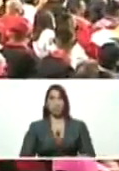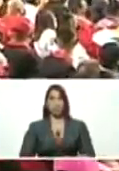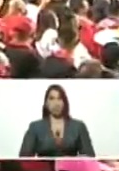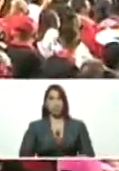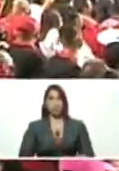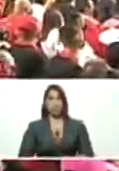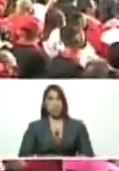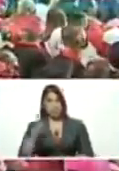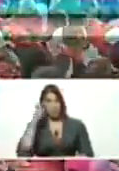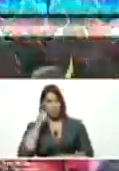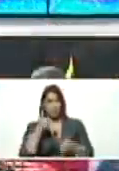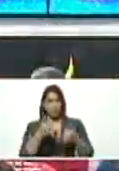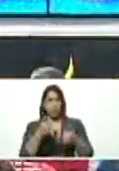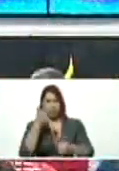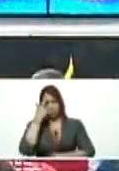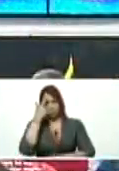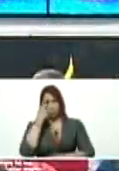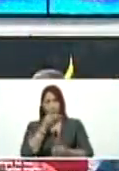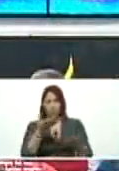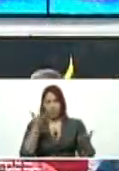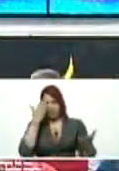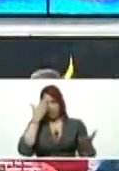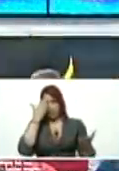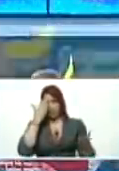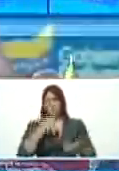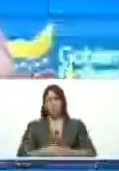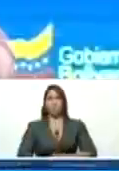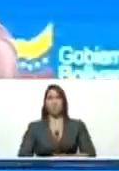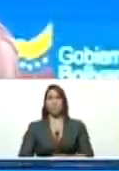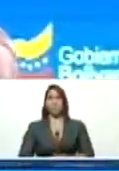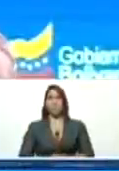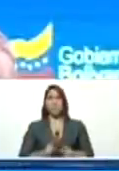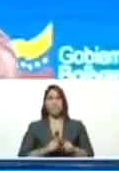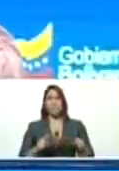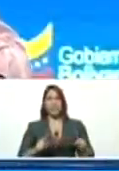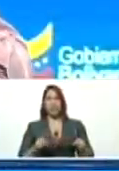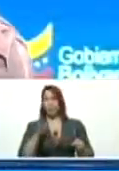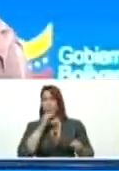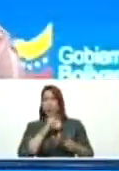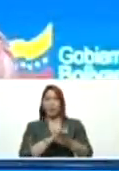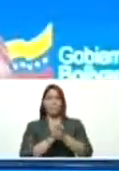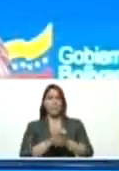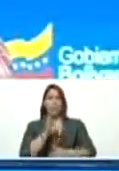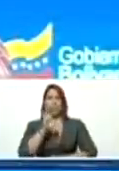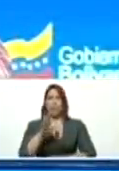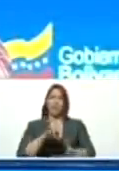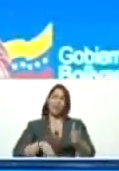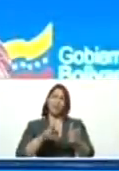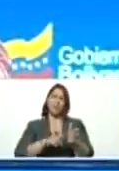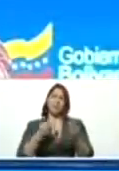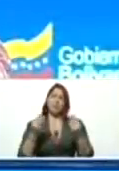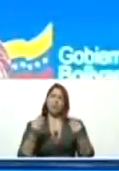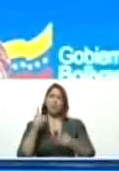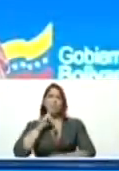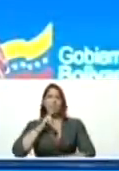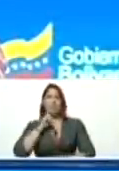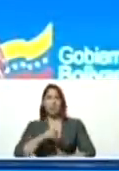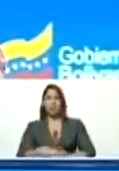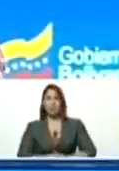escúchenme bien yo sé que ustedes lo saben pero los enemigos de la patria repiten tantas mentiras